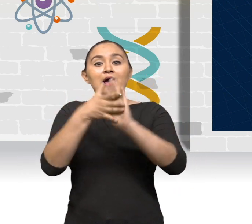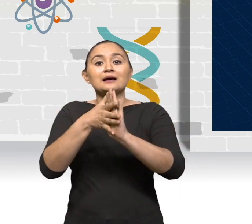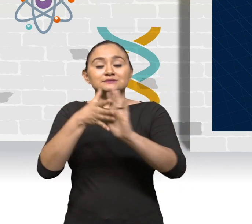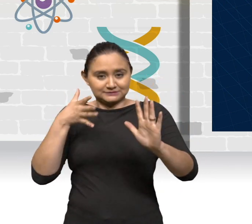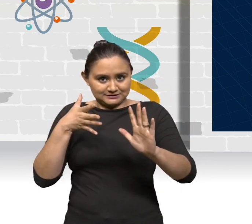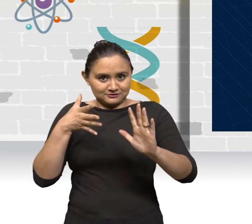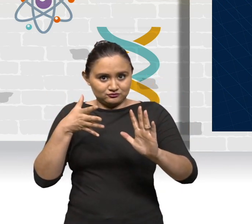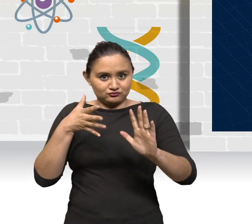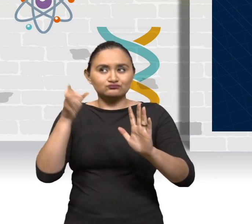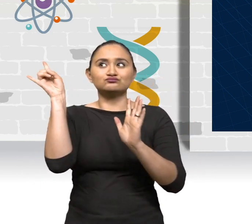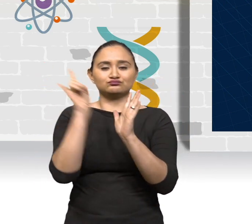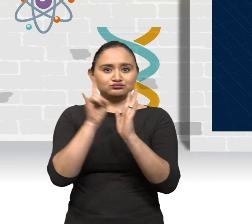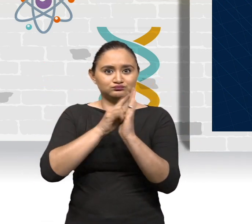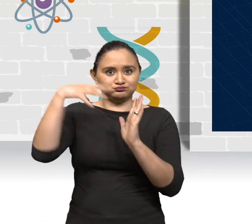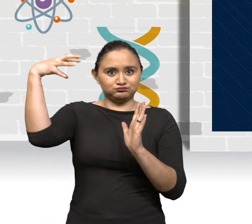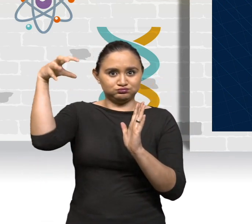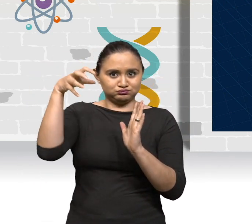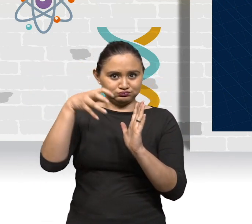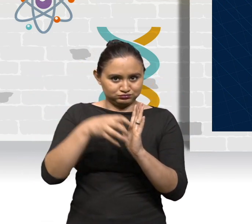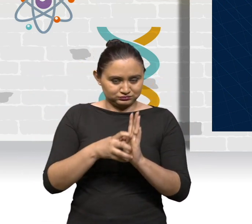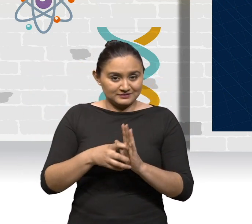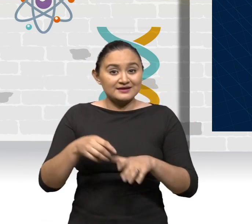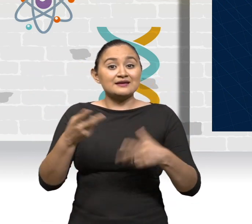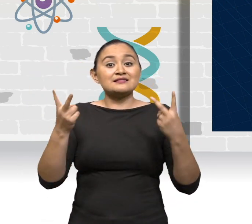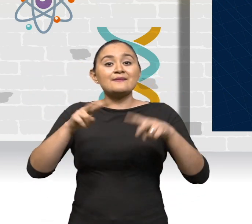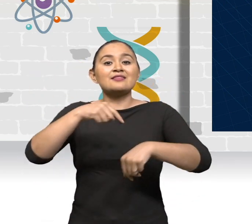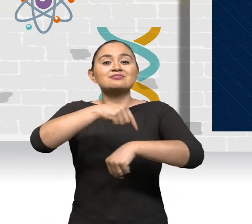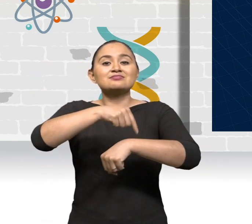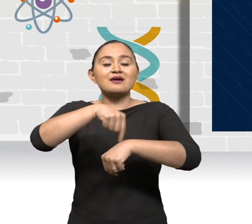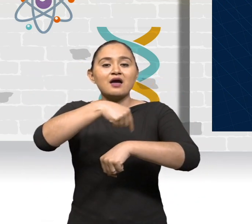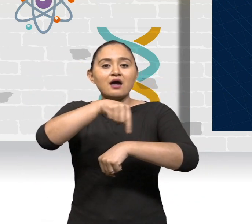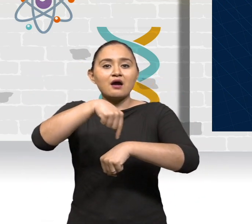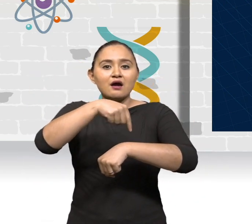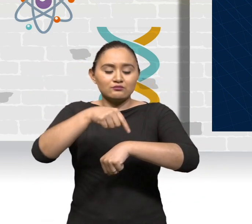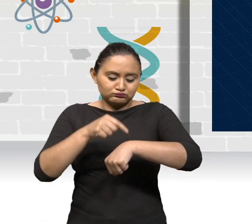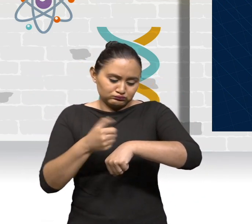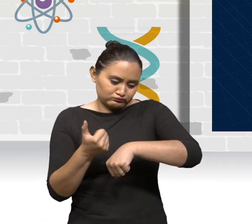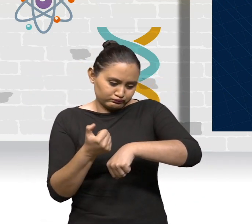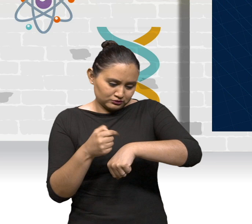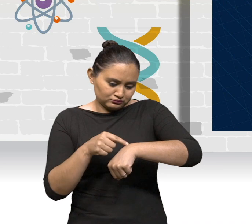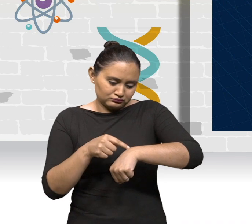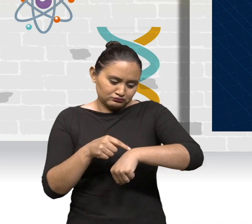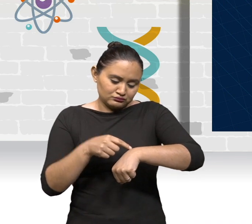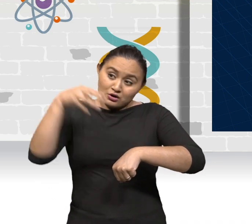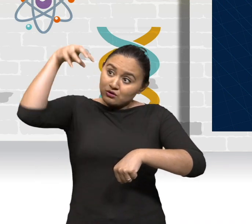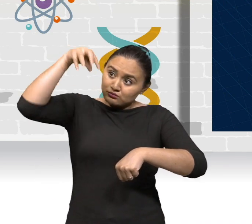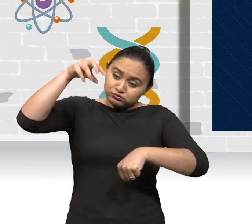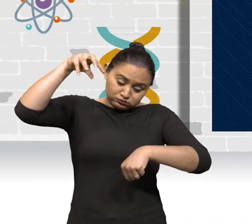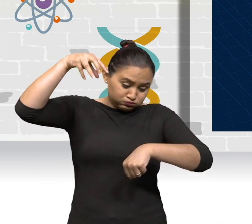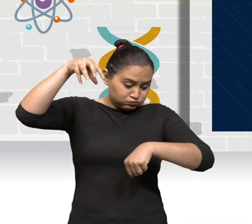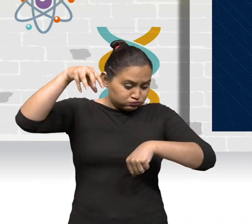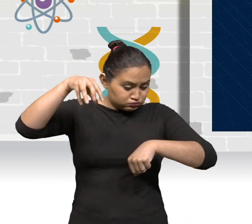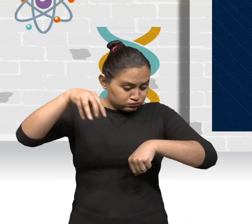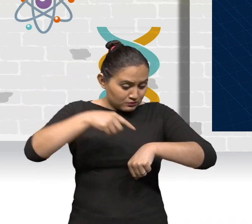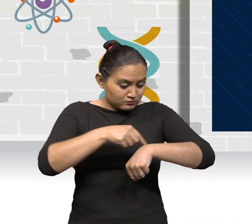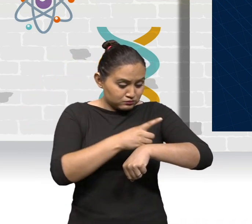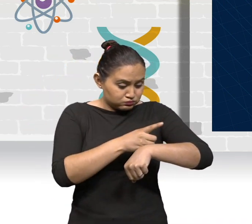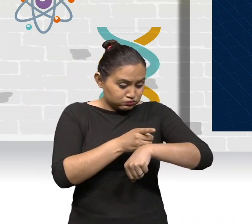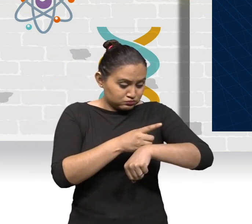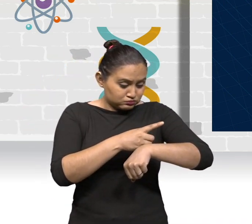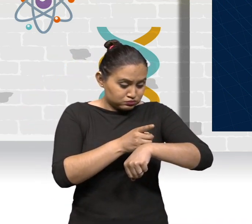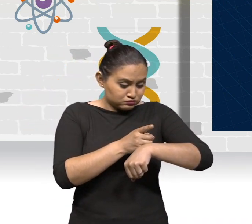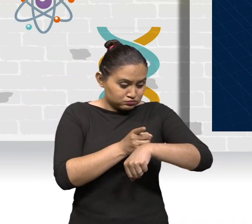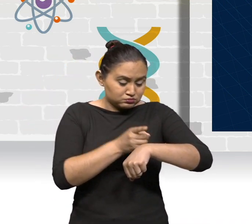la gravedad, y el tiempo transcurrido en la caída, que lo obtienes utilizando el cronómetro de tu reloj, y es de